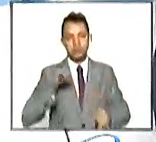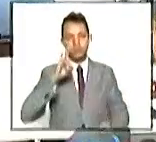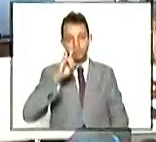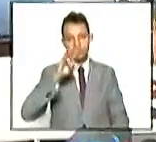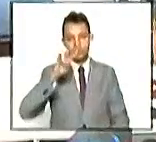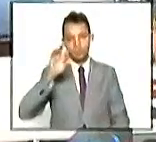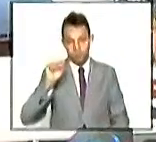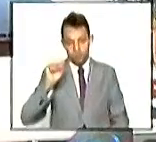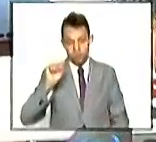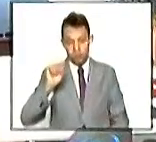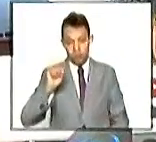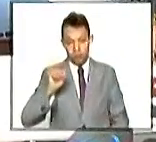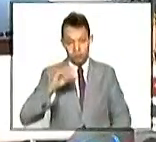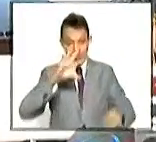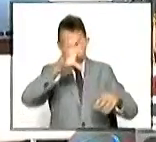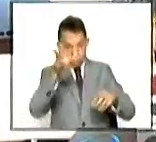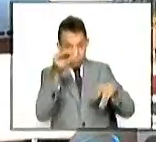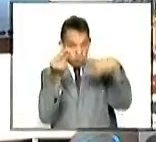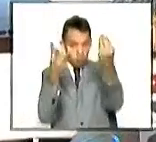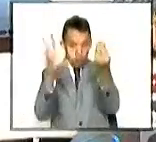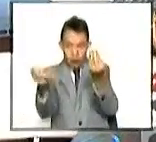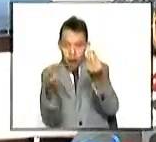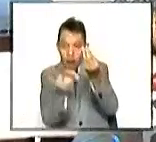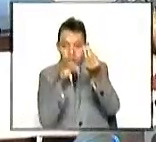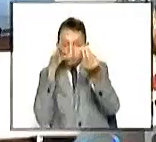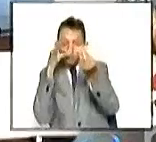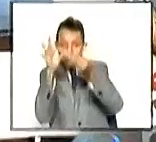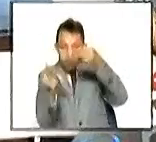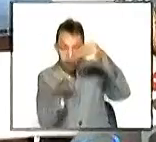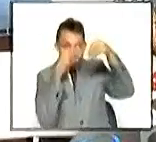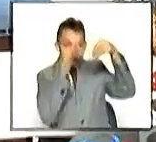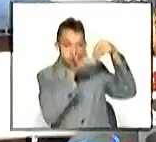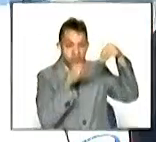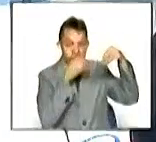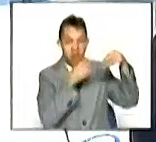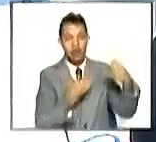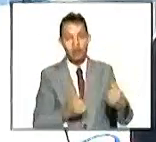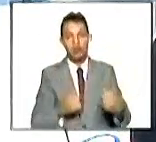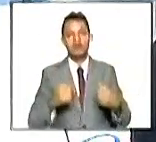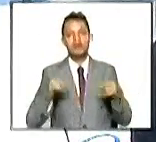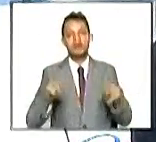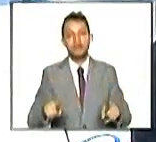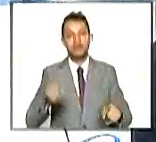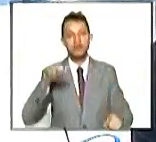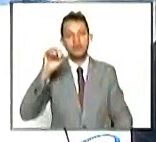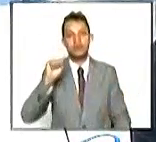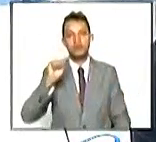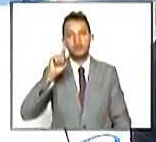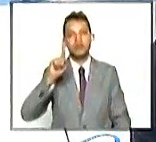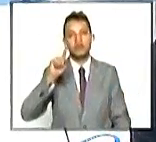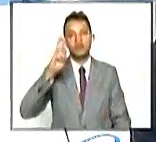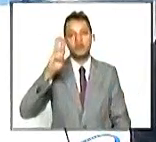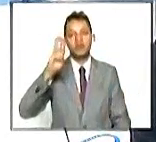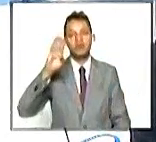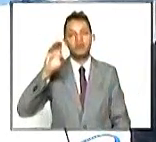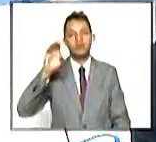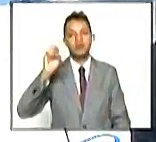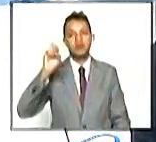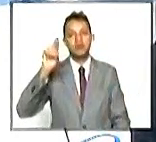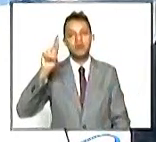dijo, no lo digo yo, lo dijo un campesino. Y Albert Ronald Morales, que va a estar el 7 de junio en estas conferencias de